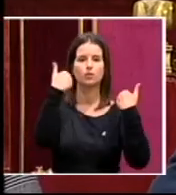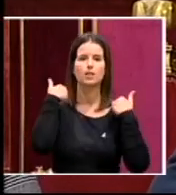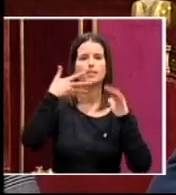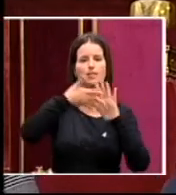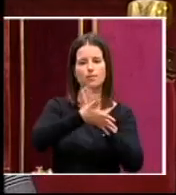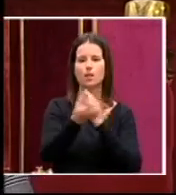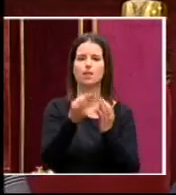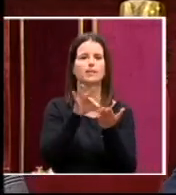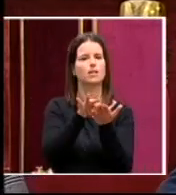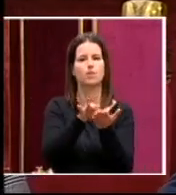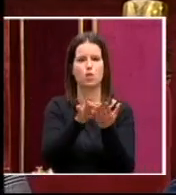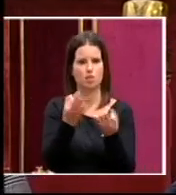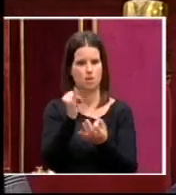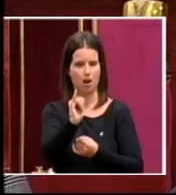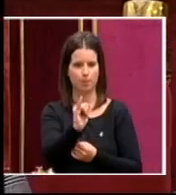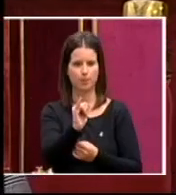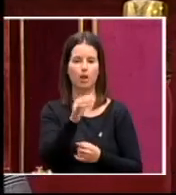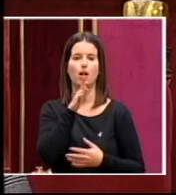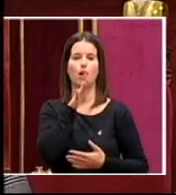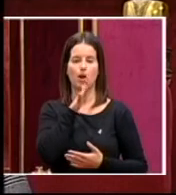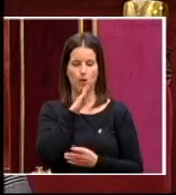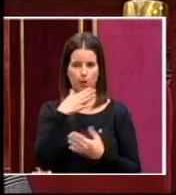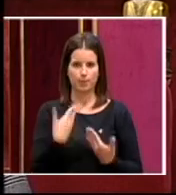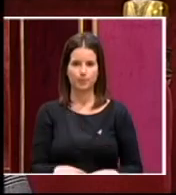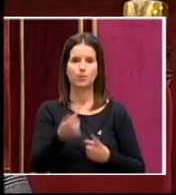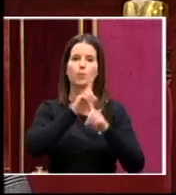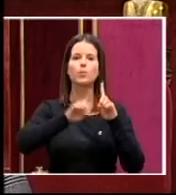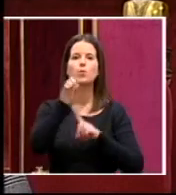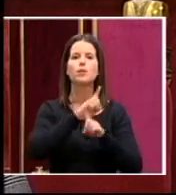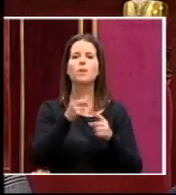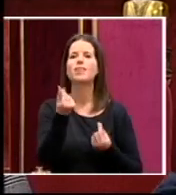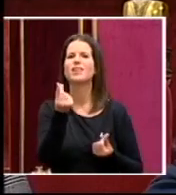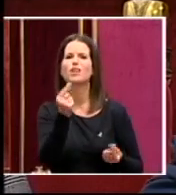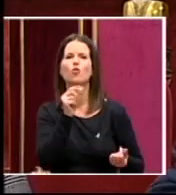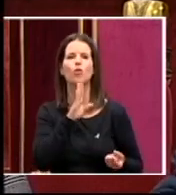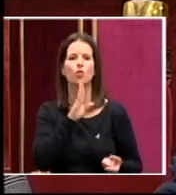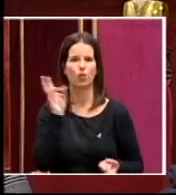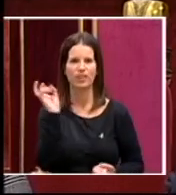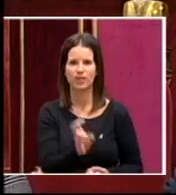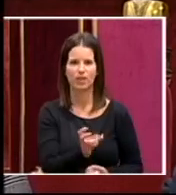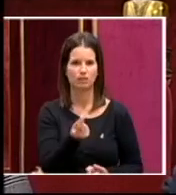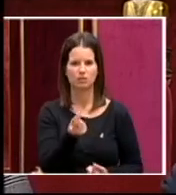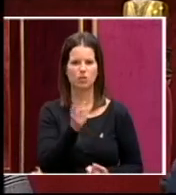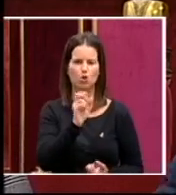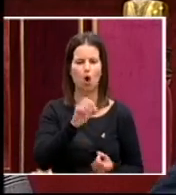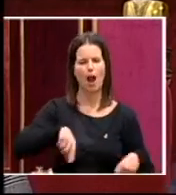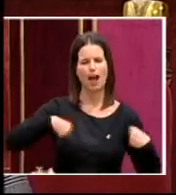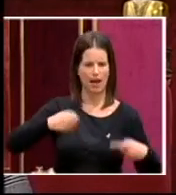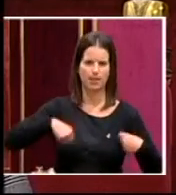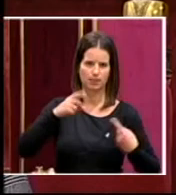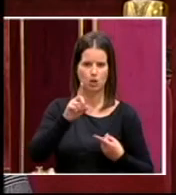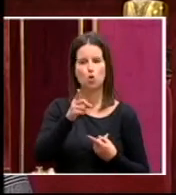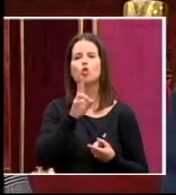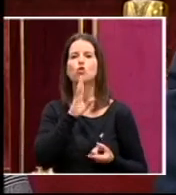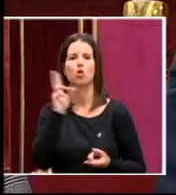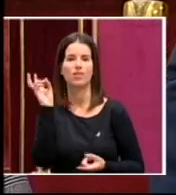servicios tienen que estar ahí. Ahora bien, el problema es de dónde se saca el dinero, no en qué se gasta. Porque